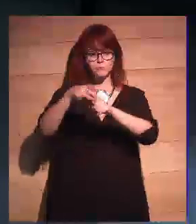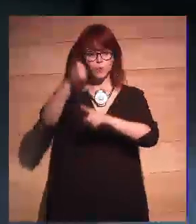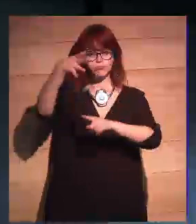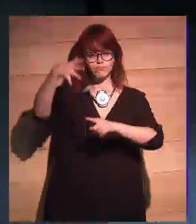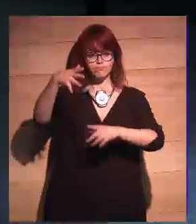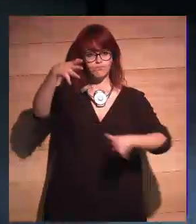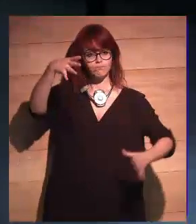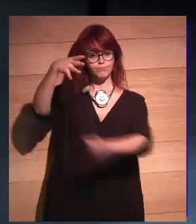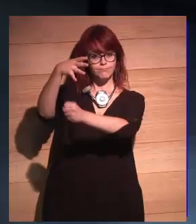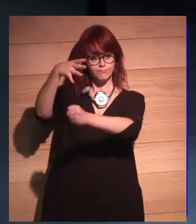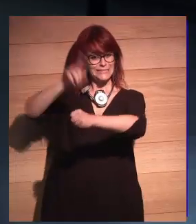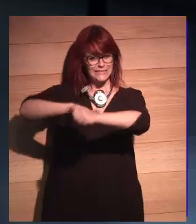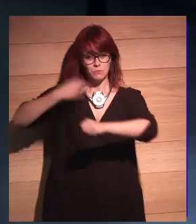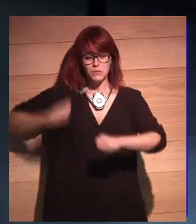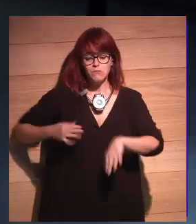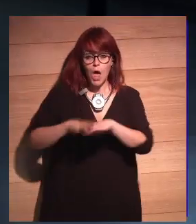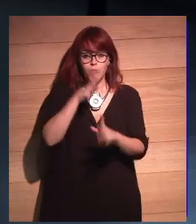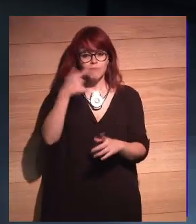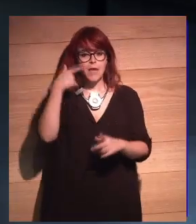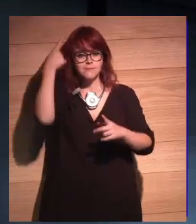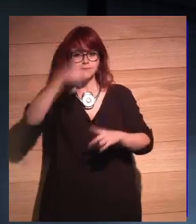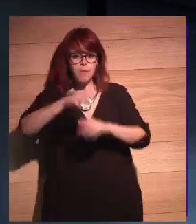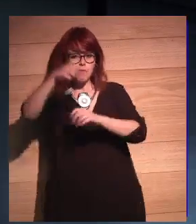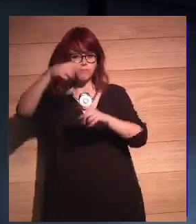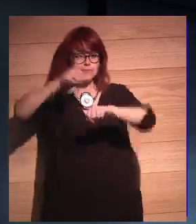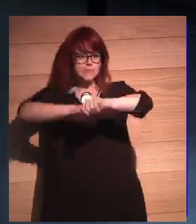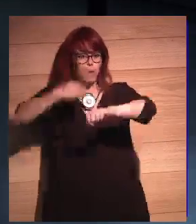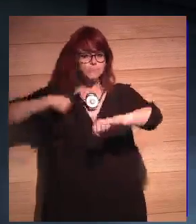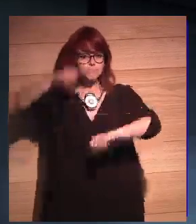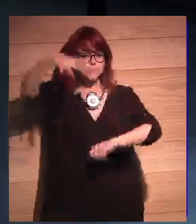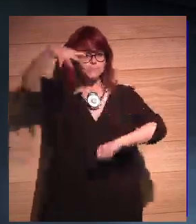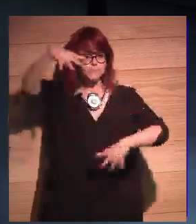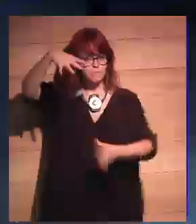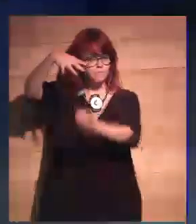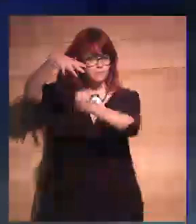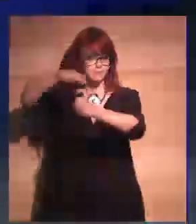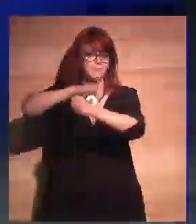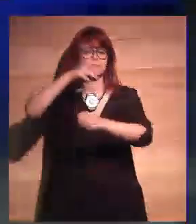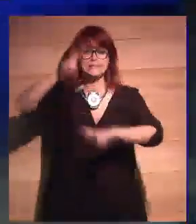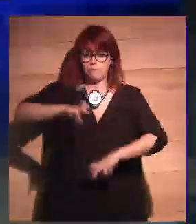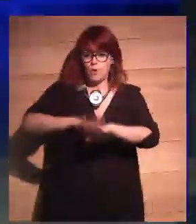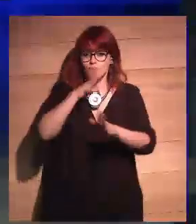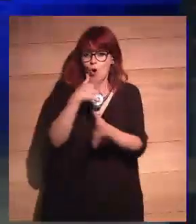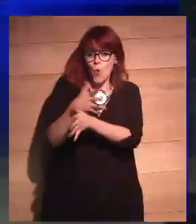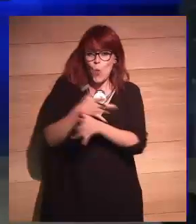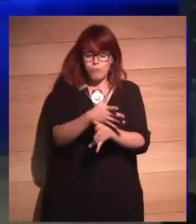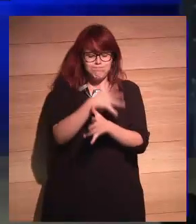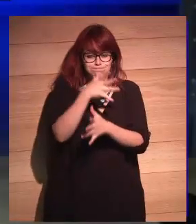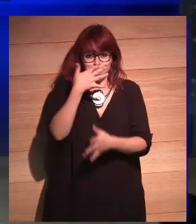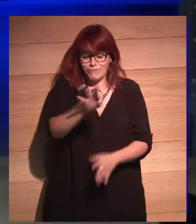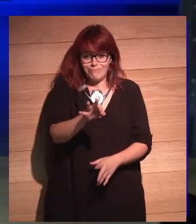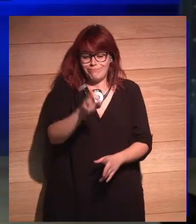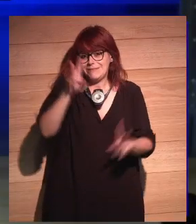lo suelta y otro lo coge a la vez. O sea, es algo fascinante. También podemos, podemos jugar con todo este tipo de cosas. Entonces, este